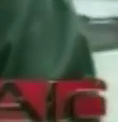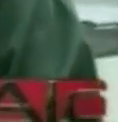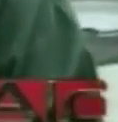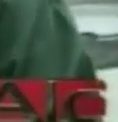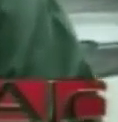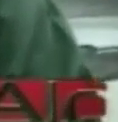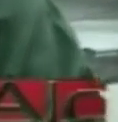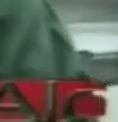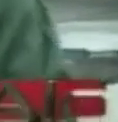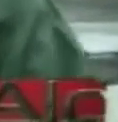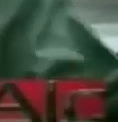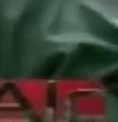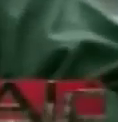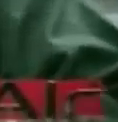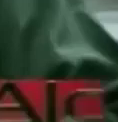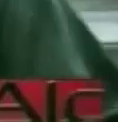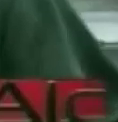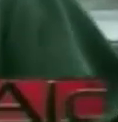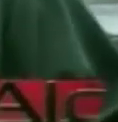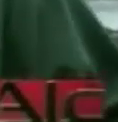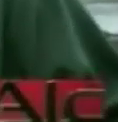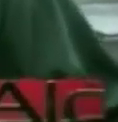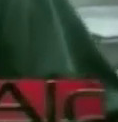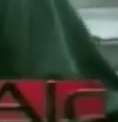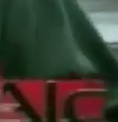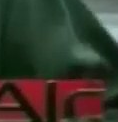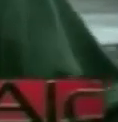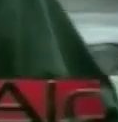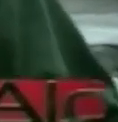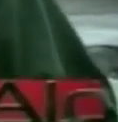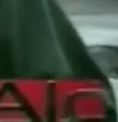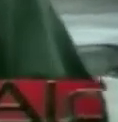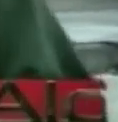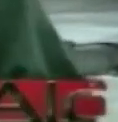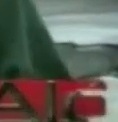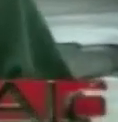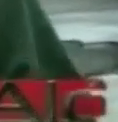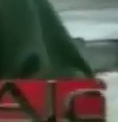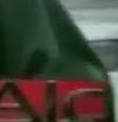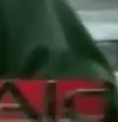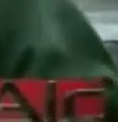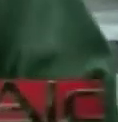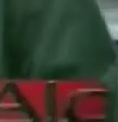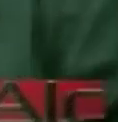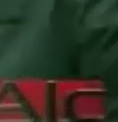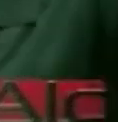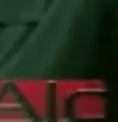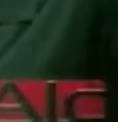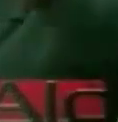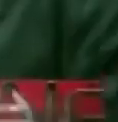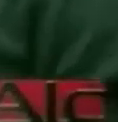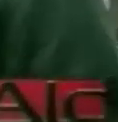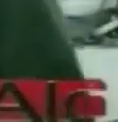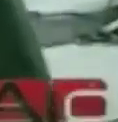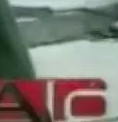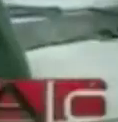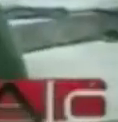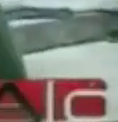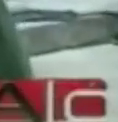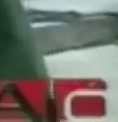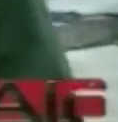guitarra. Y entonces yo le dije, enséñame, vamos a ver, tenemos tiempo. Porque yo soy zurdo, entonces había que voltear las cuerdas y tal. Déjalo así más